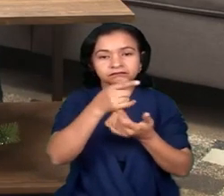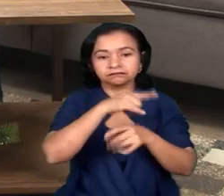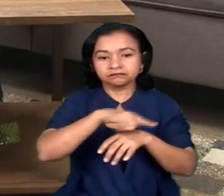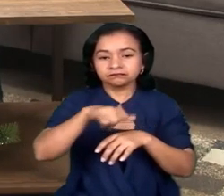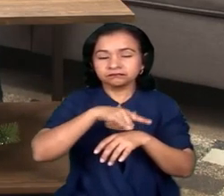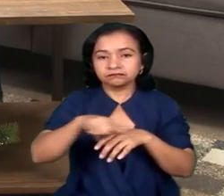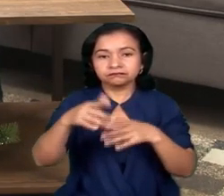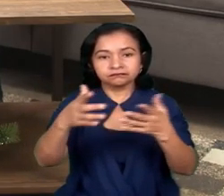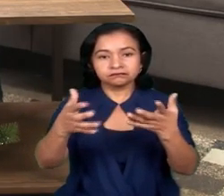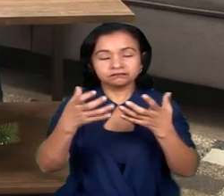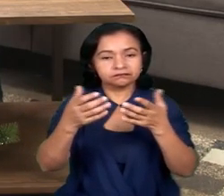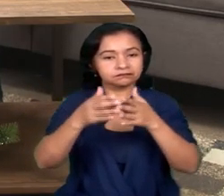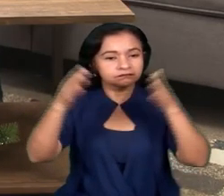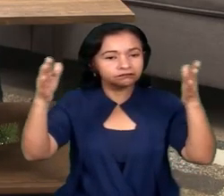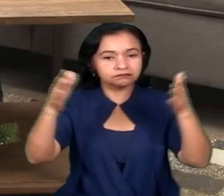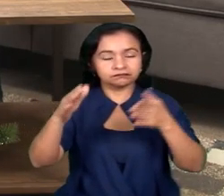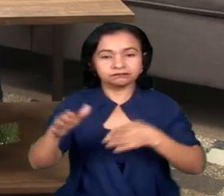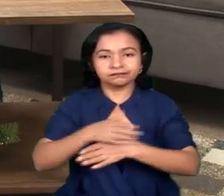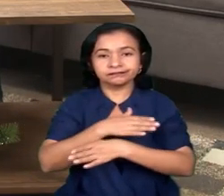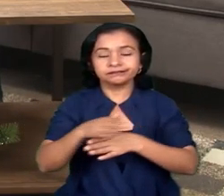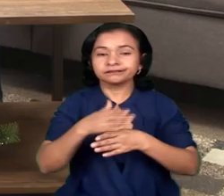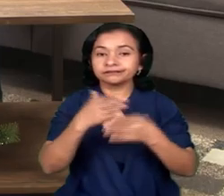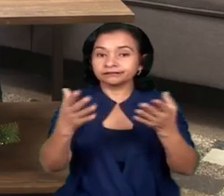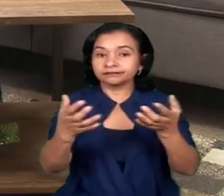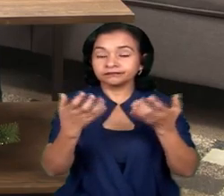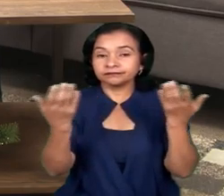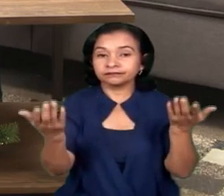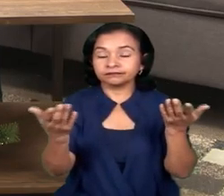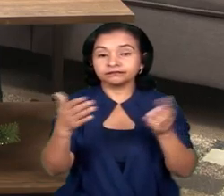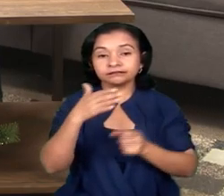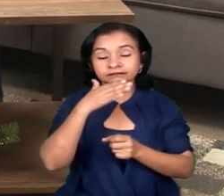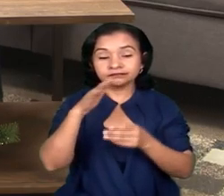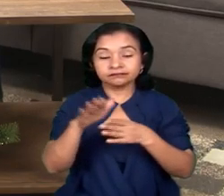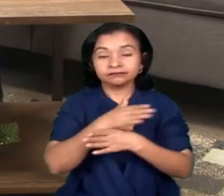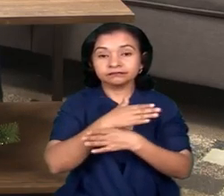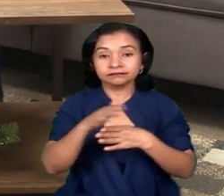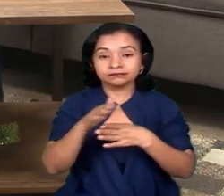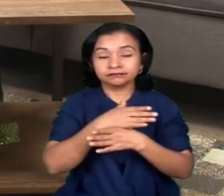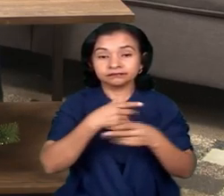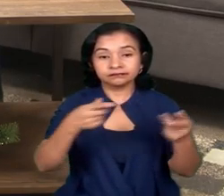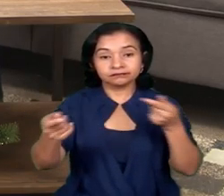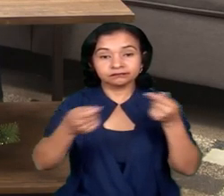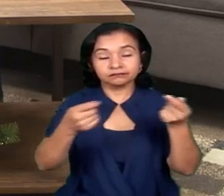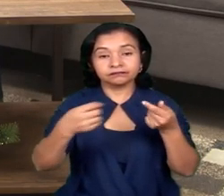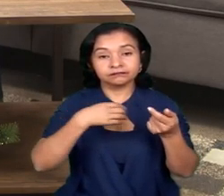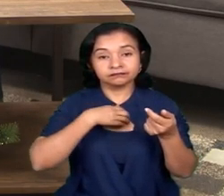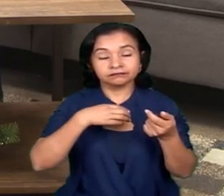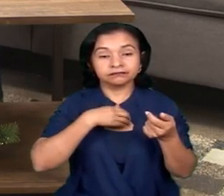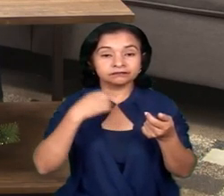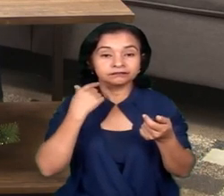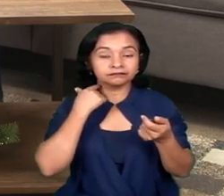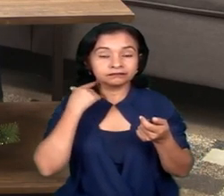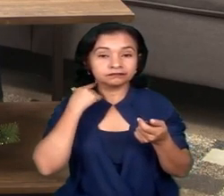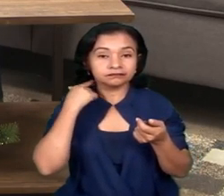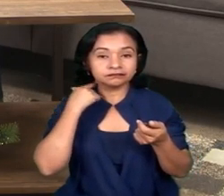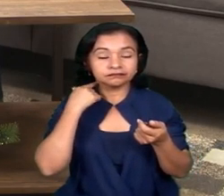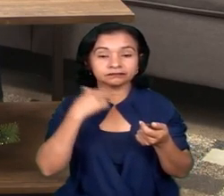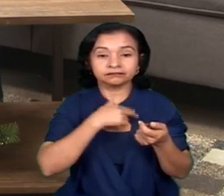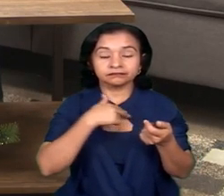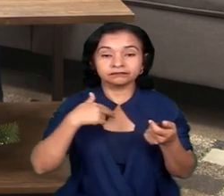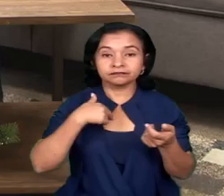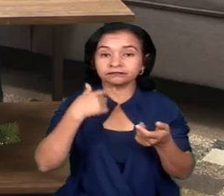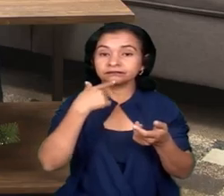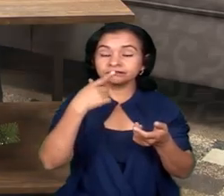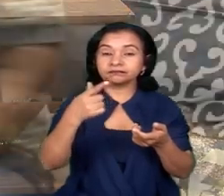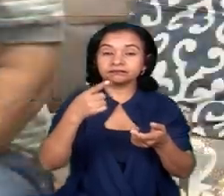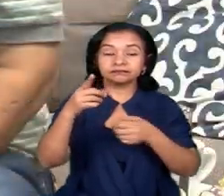busque, lo que quiera en cantidades y las que quiera. Entonces, es muy diferente el negocio nuestro y por eso siempre le estamos y le vamos a